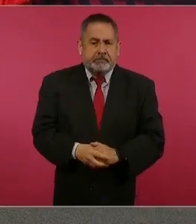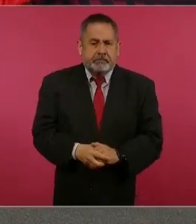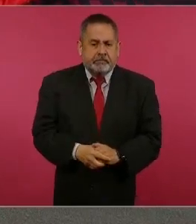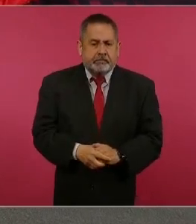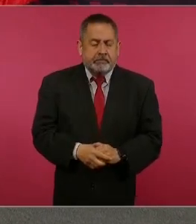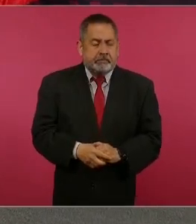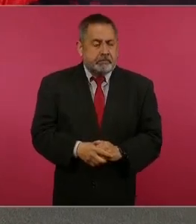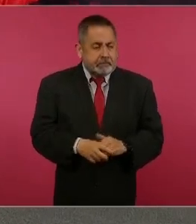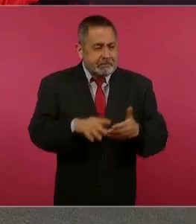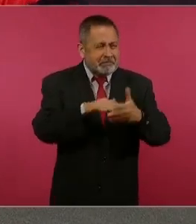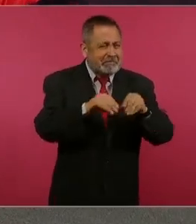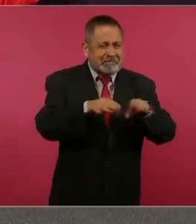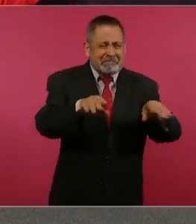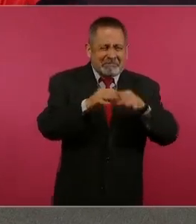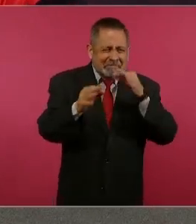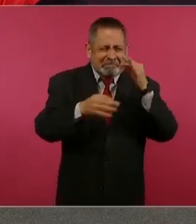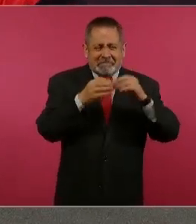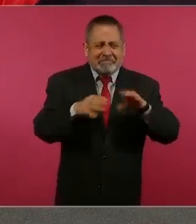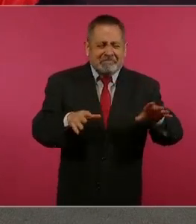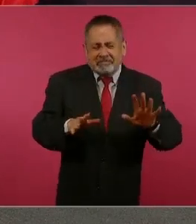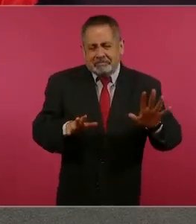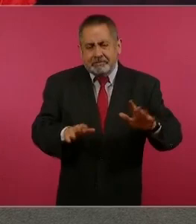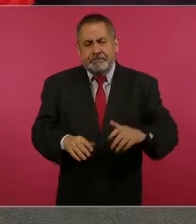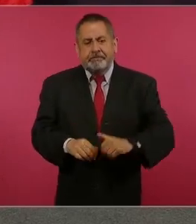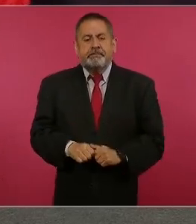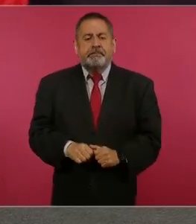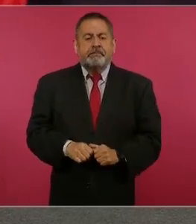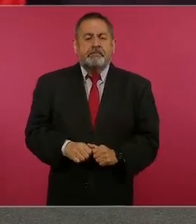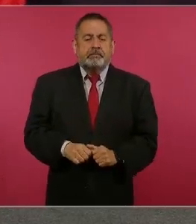con tanto, ¿no? Pero como son